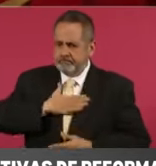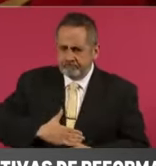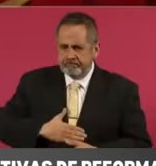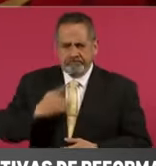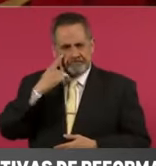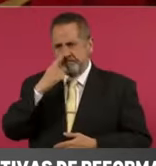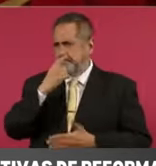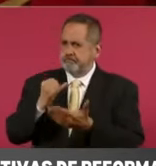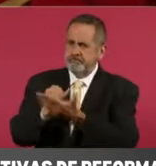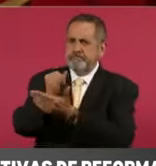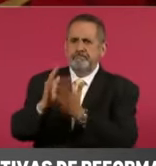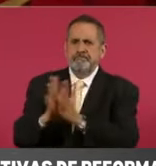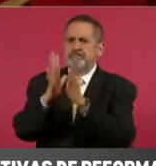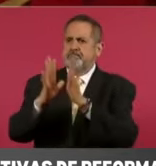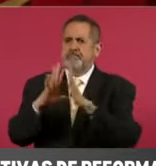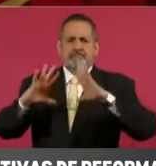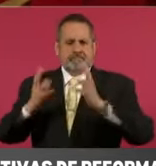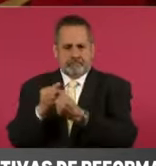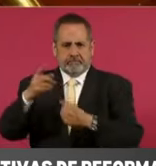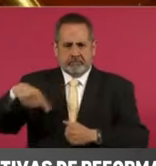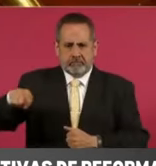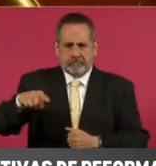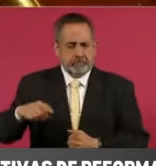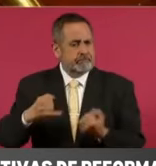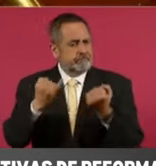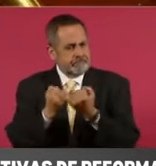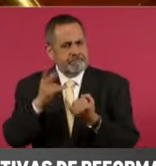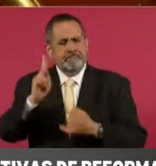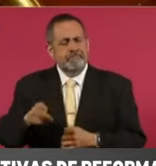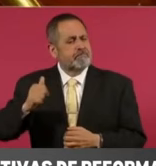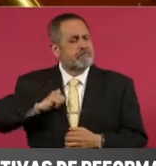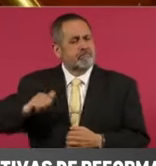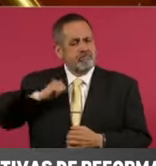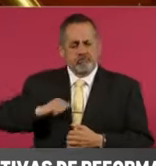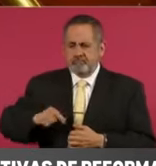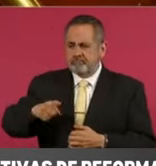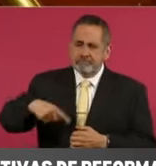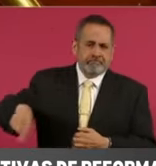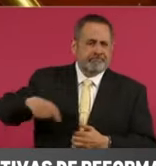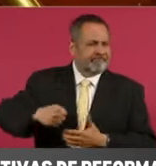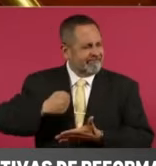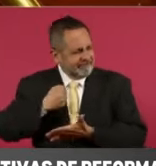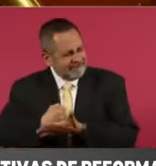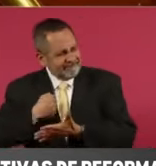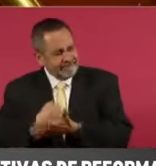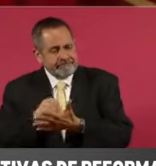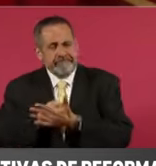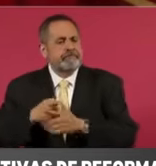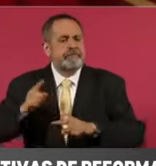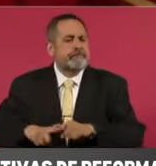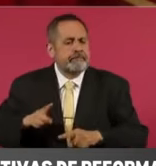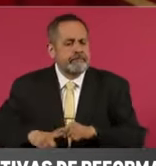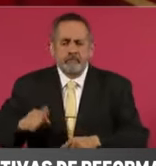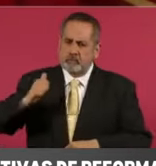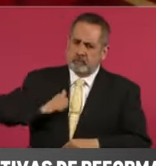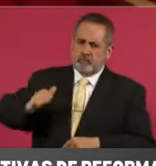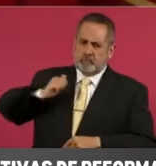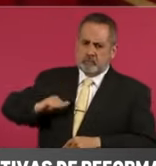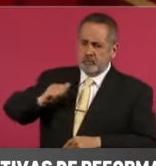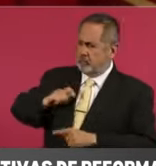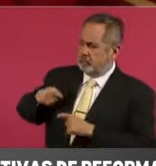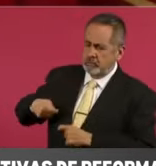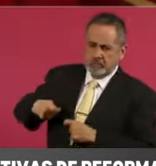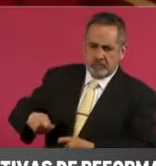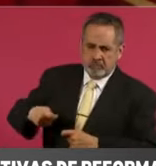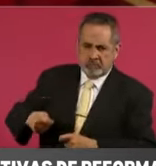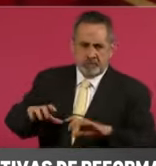democracia, como lo demandaron y exigieron con sus luchas nuestros antepasados